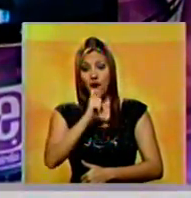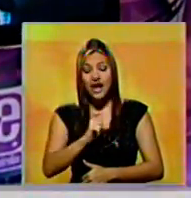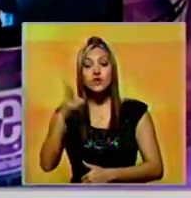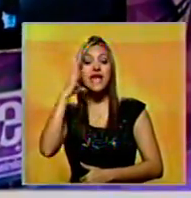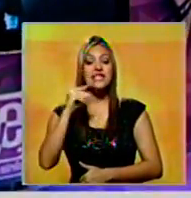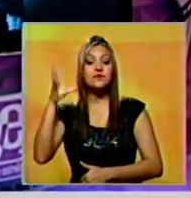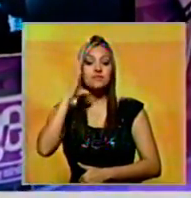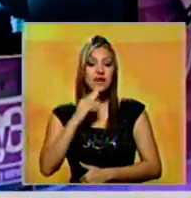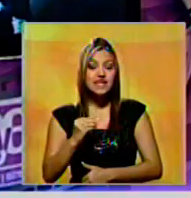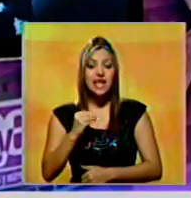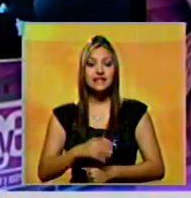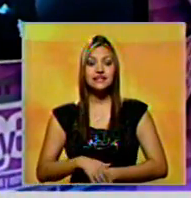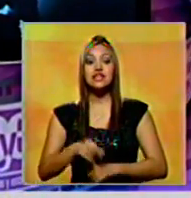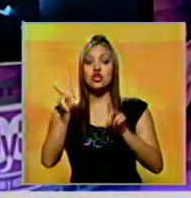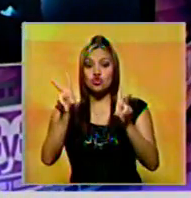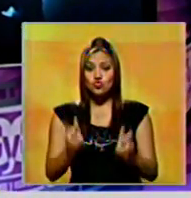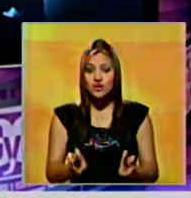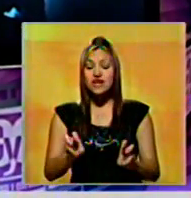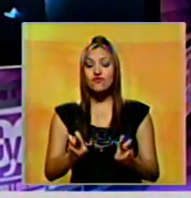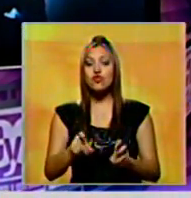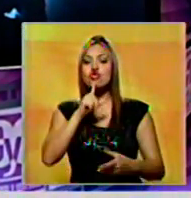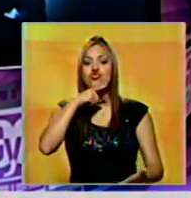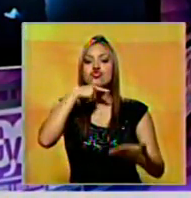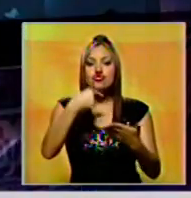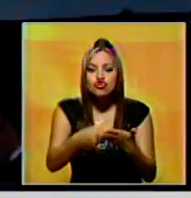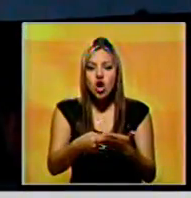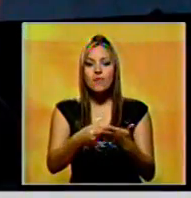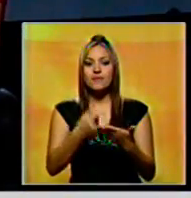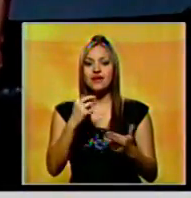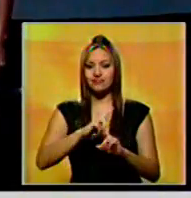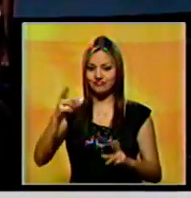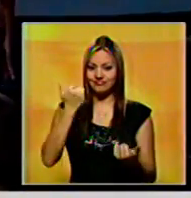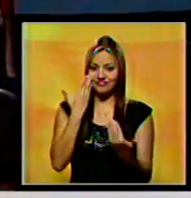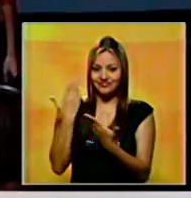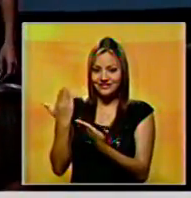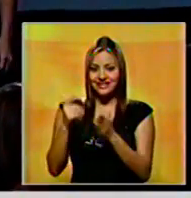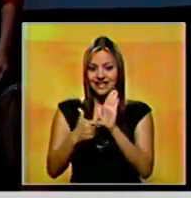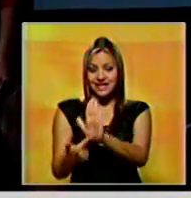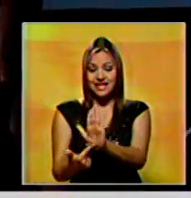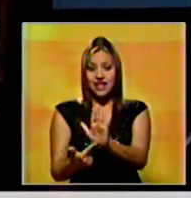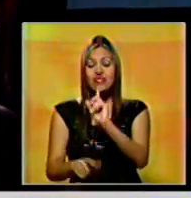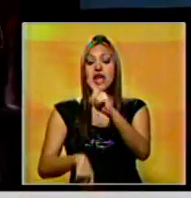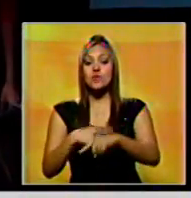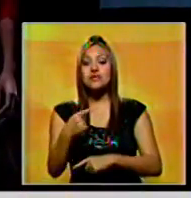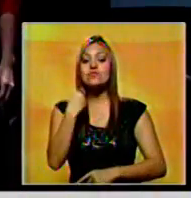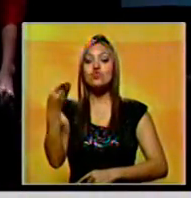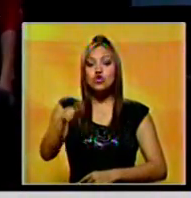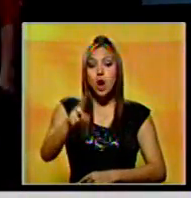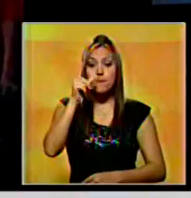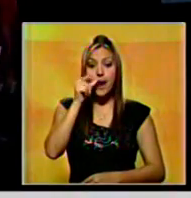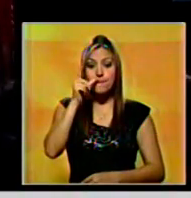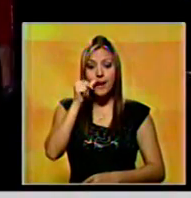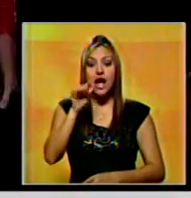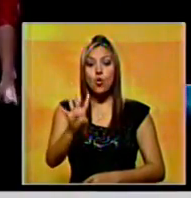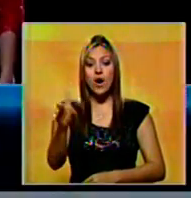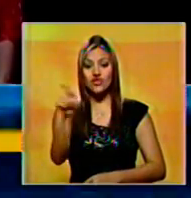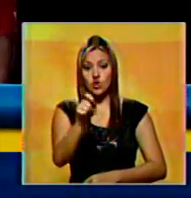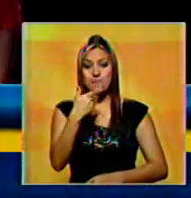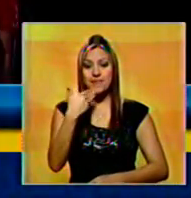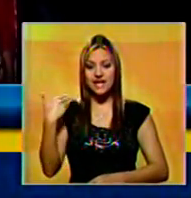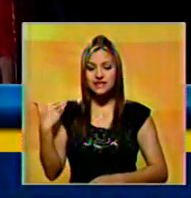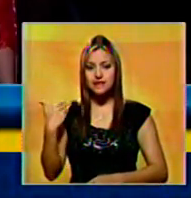carrera artística con una nueva colección llamada Recordi. Como un homenaje póstumo a su padre, a quien perdió hace